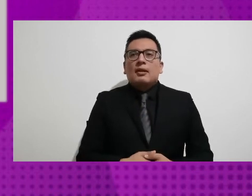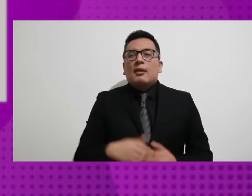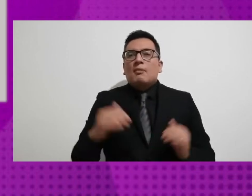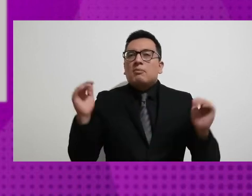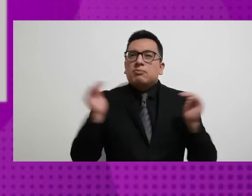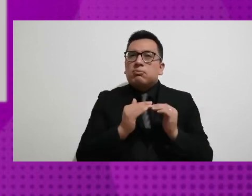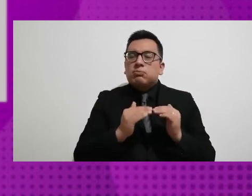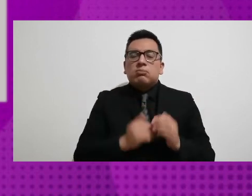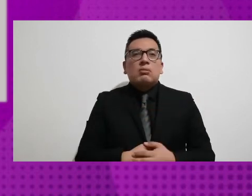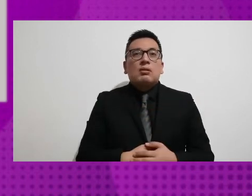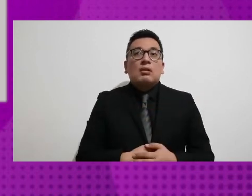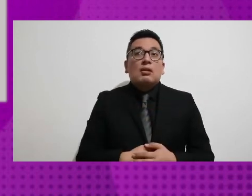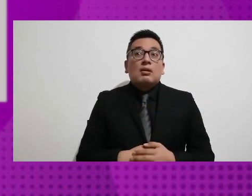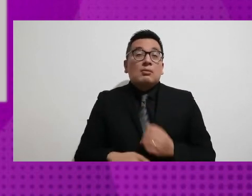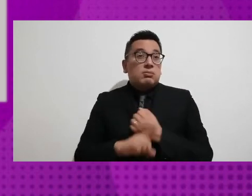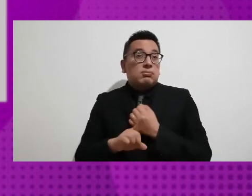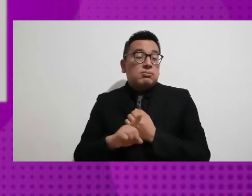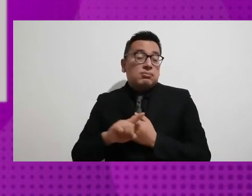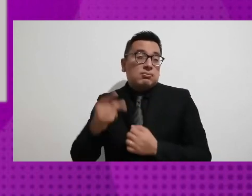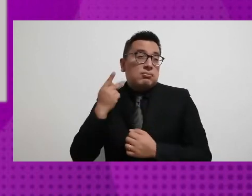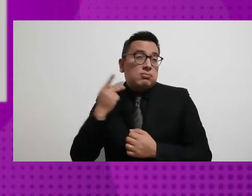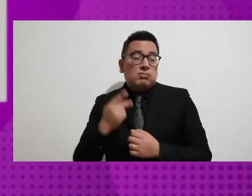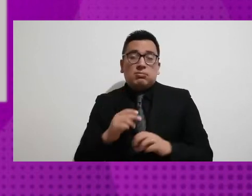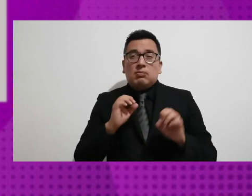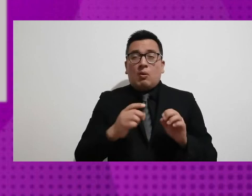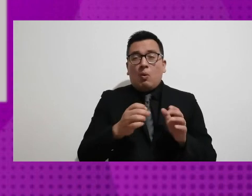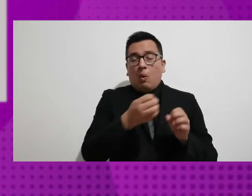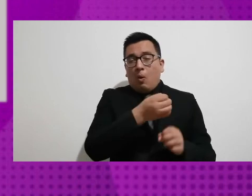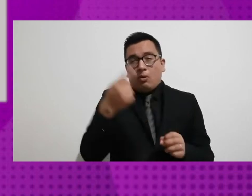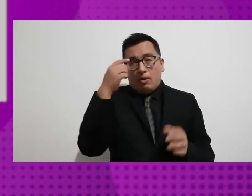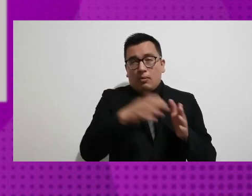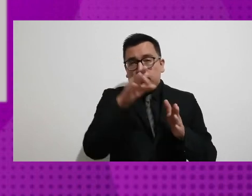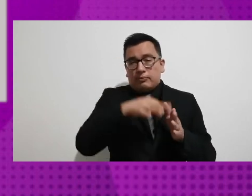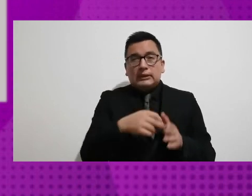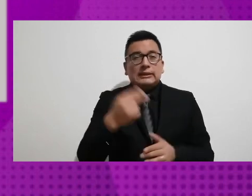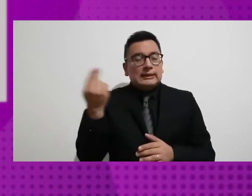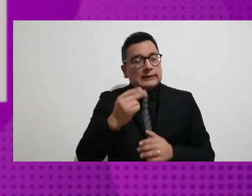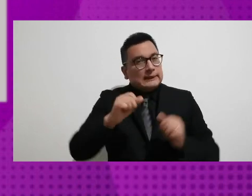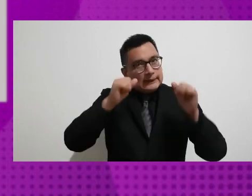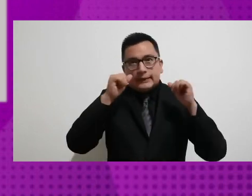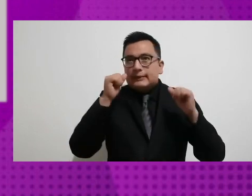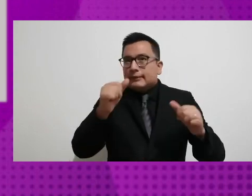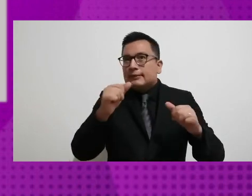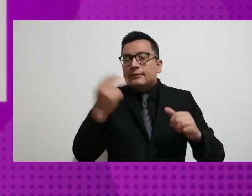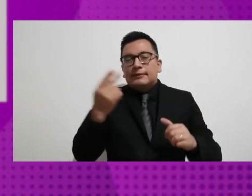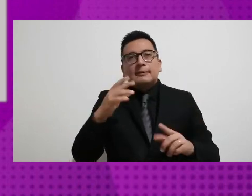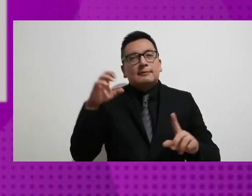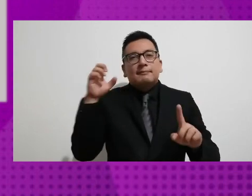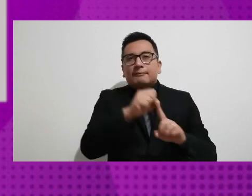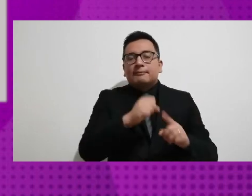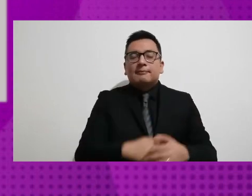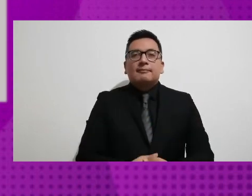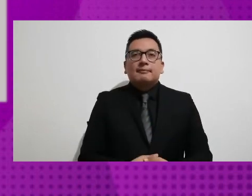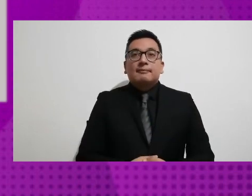materia electoral, igualdad, violencia política, organización electoral, entre otras, requieren de atención